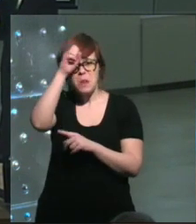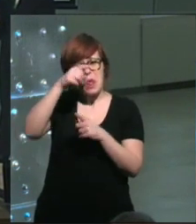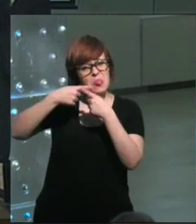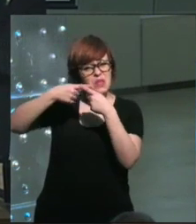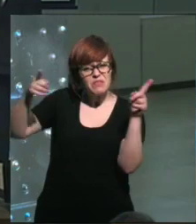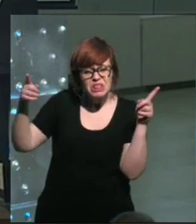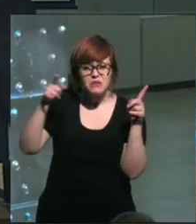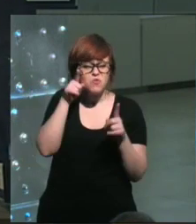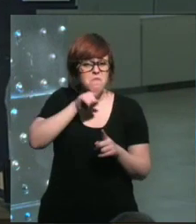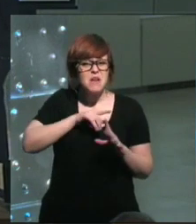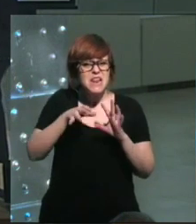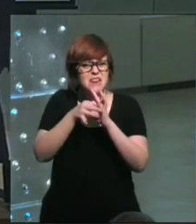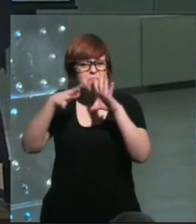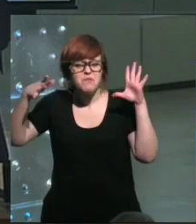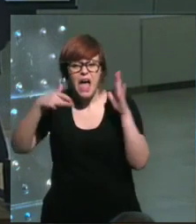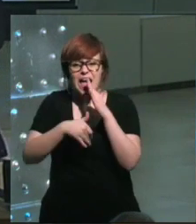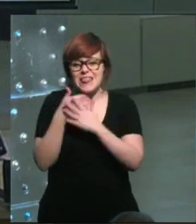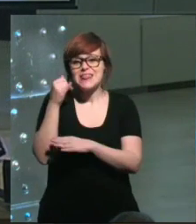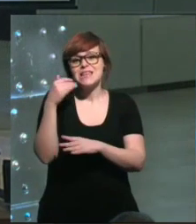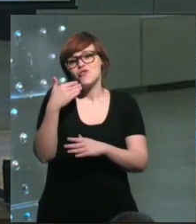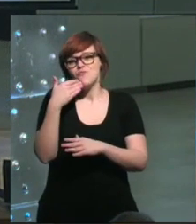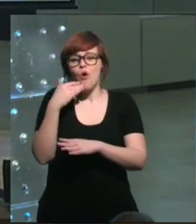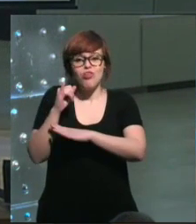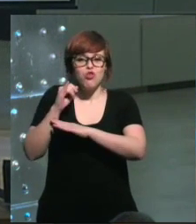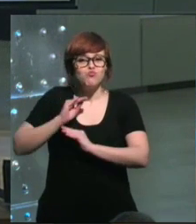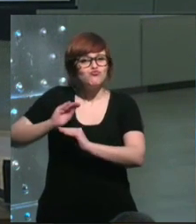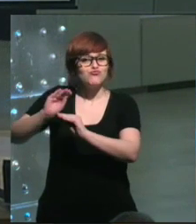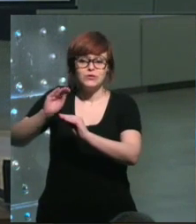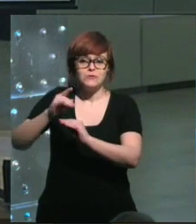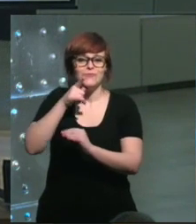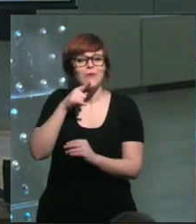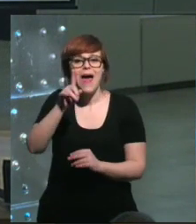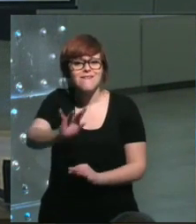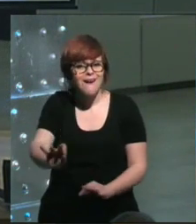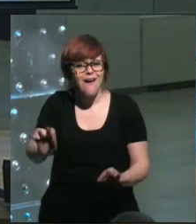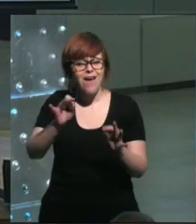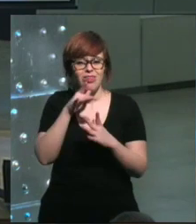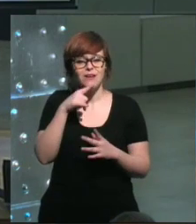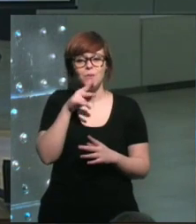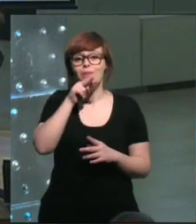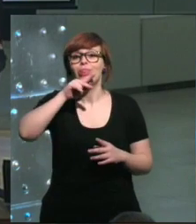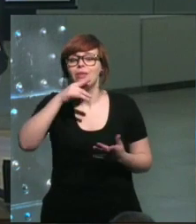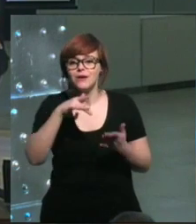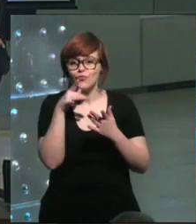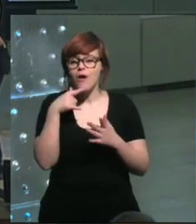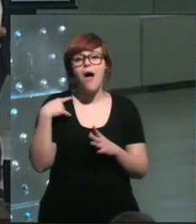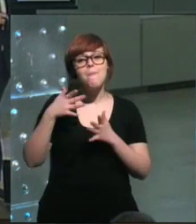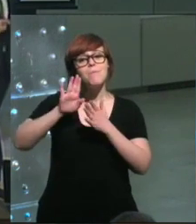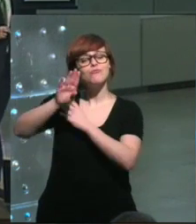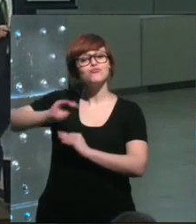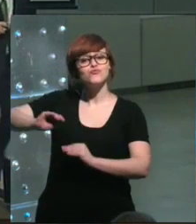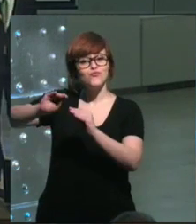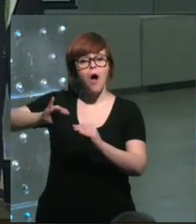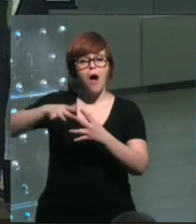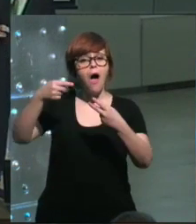tenía nada que ver con él, no hablaba su idioma. Este señor sí, venía y hablaba con sus vecinos, que eran granjeros, y que